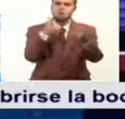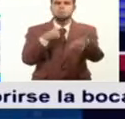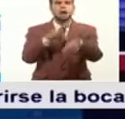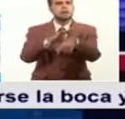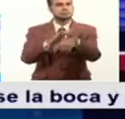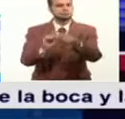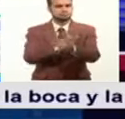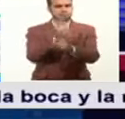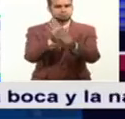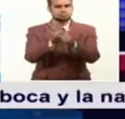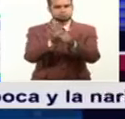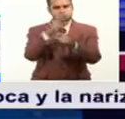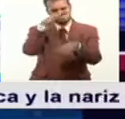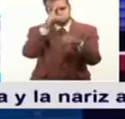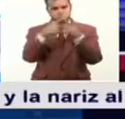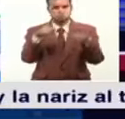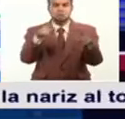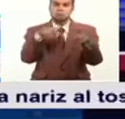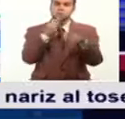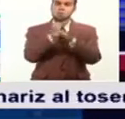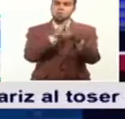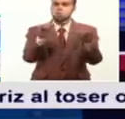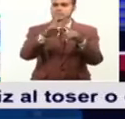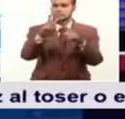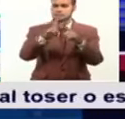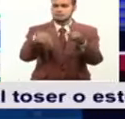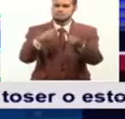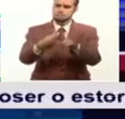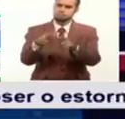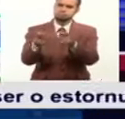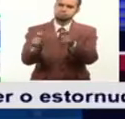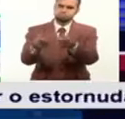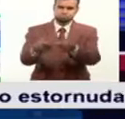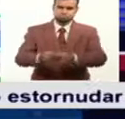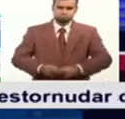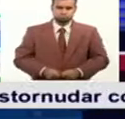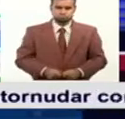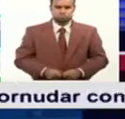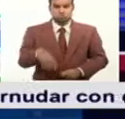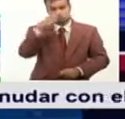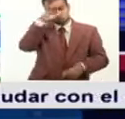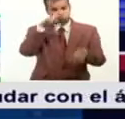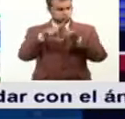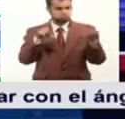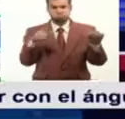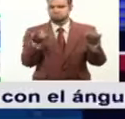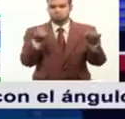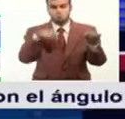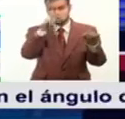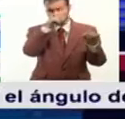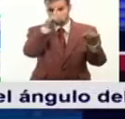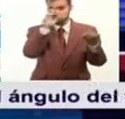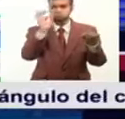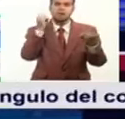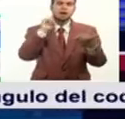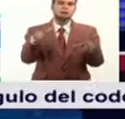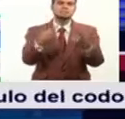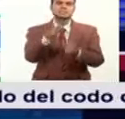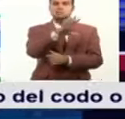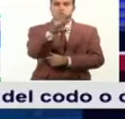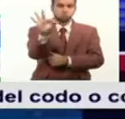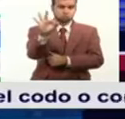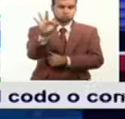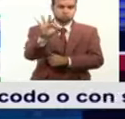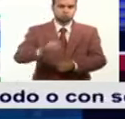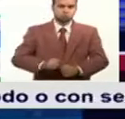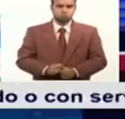el sistema de la radio y la televisión cubana. Nuestro país, Cuba, conmemora este domingo el aniversario 58